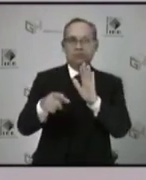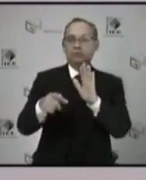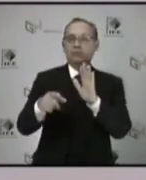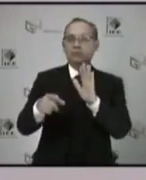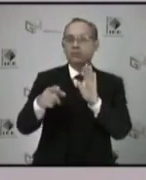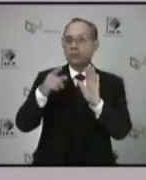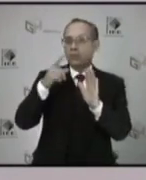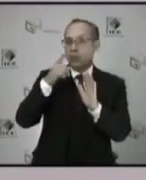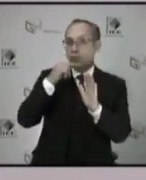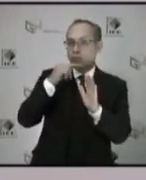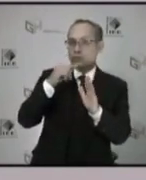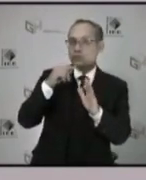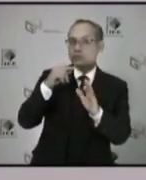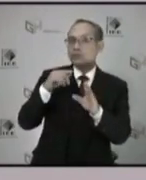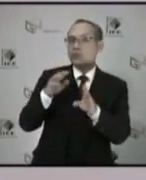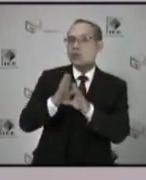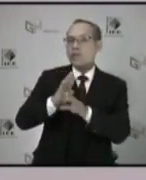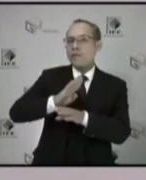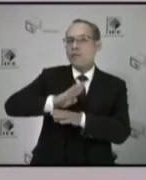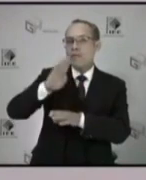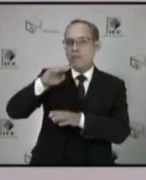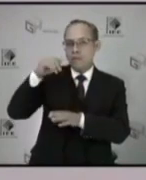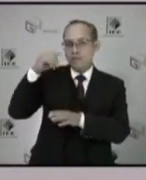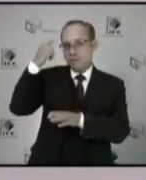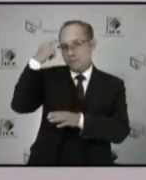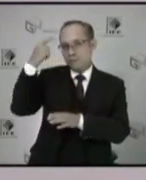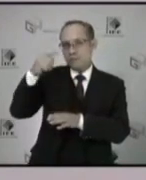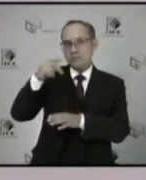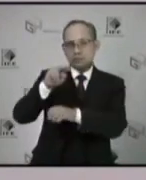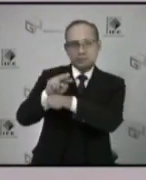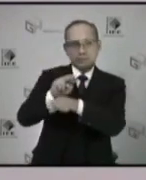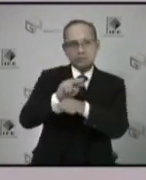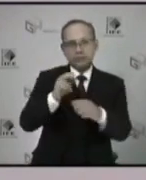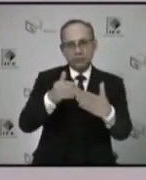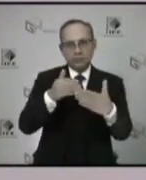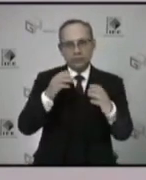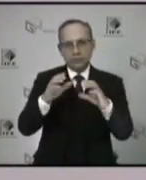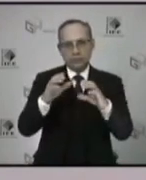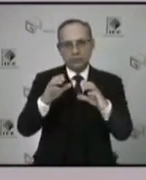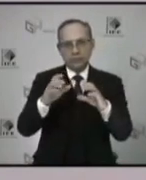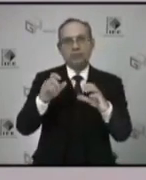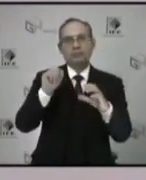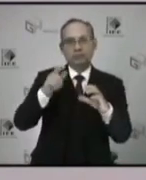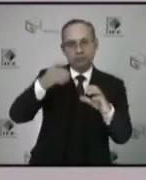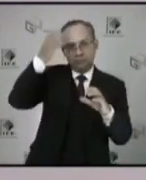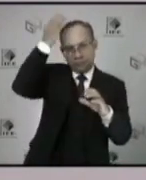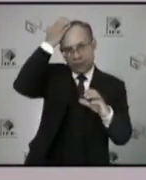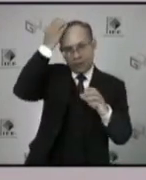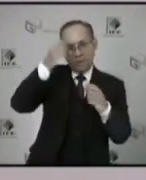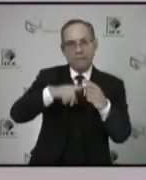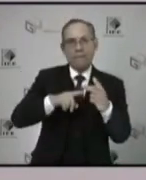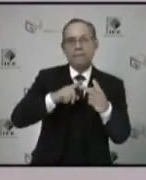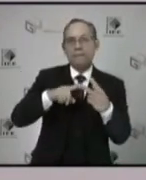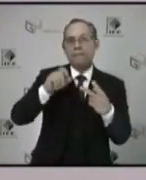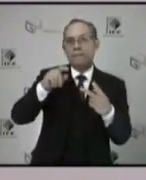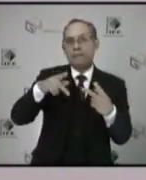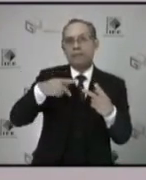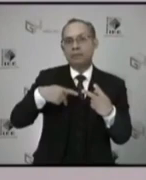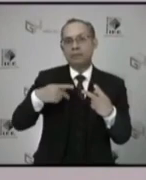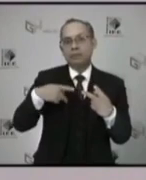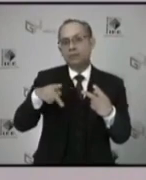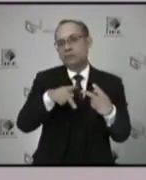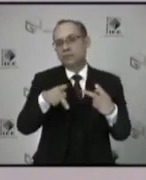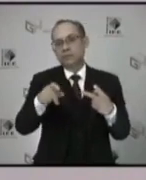excelente medicina curativa, profesionalizar a nuestros médicos, enfermeros y a todo el personal administrativo.